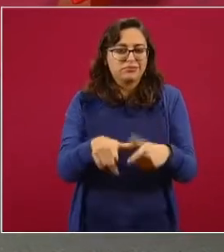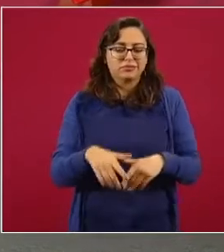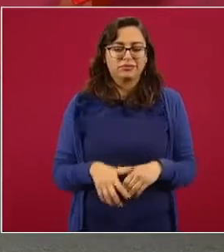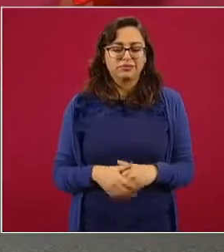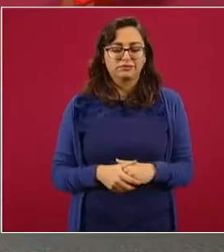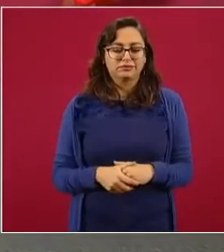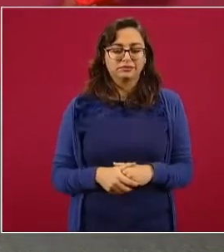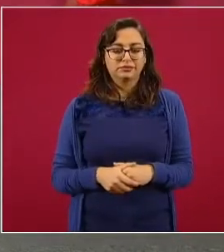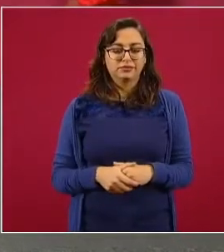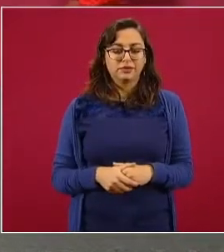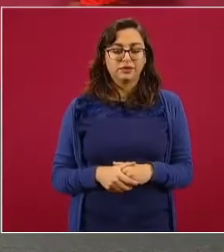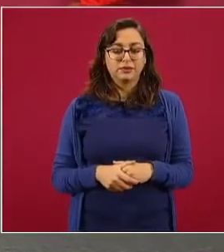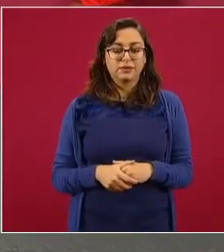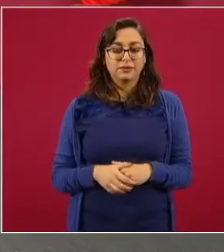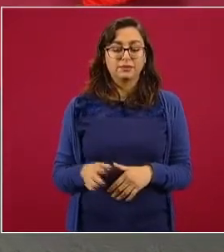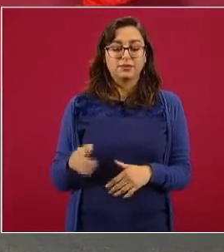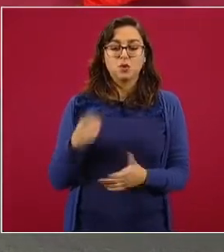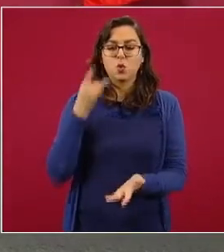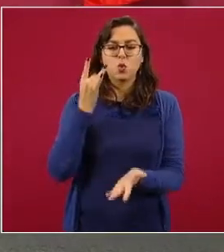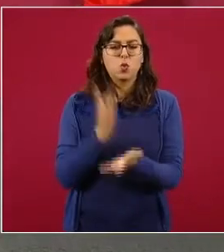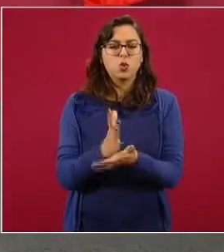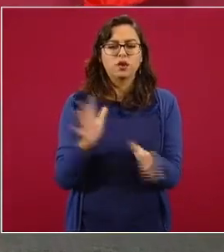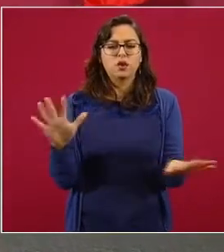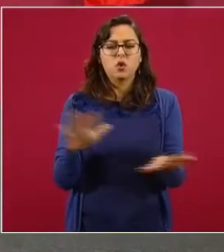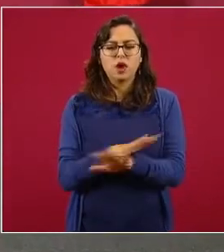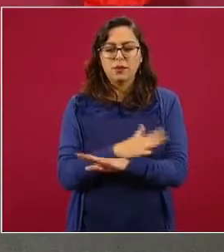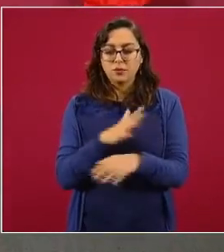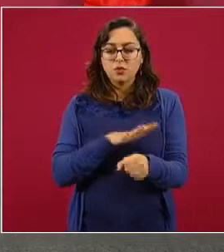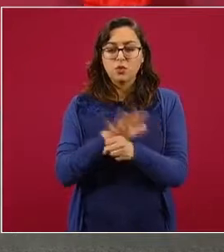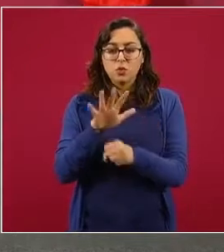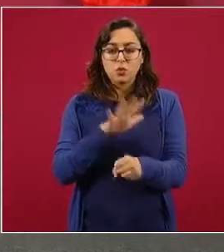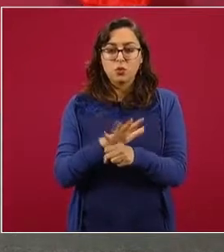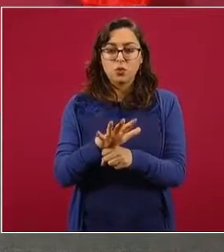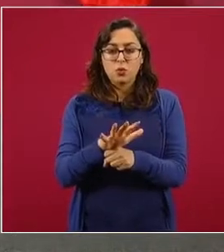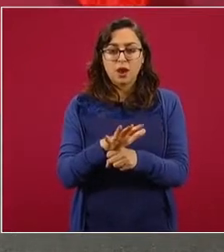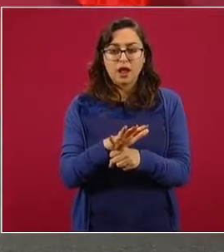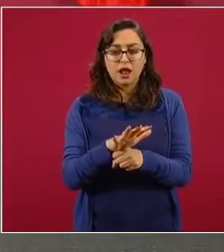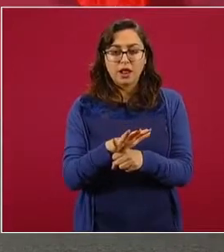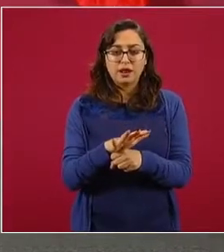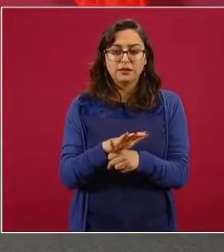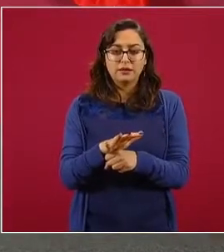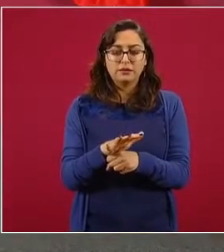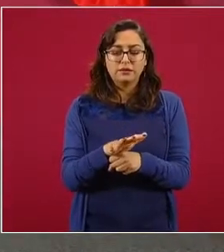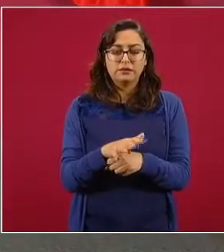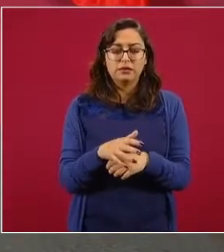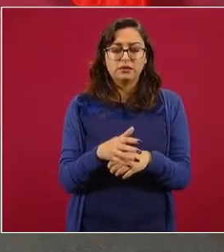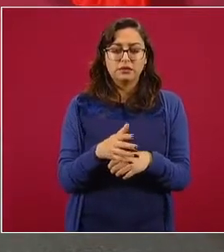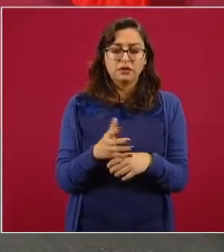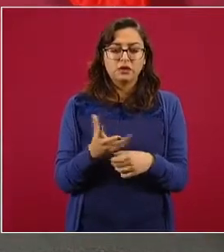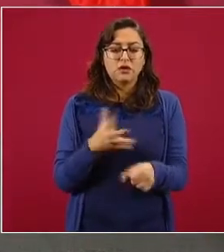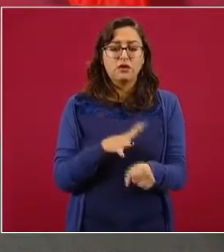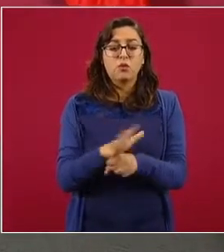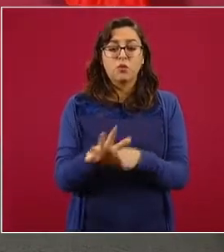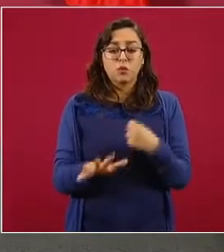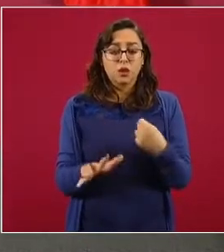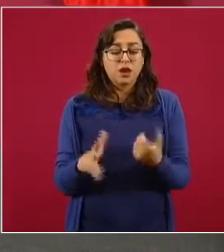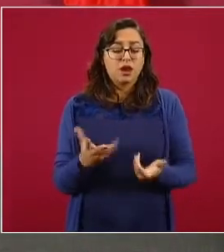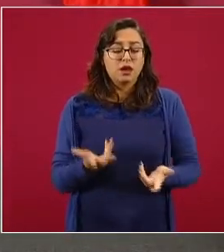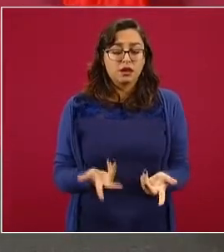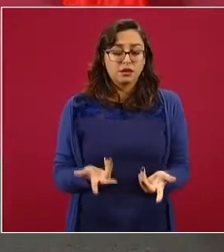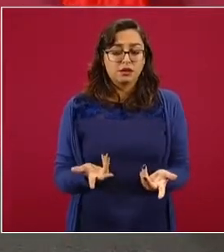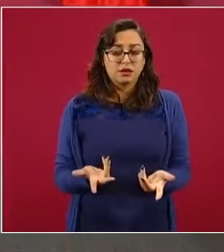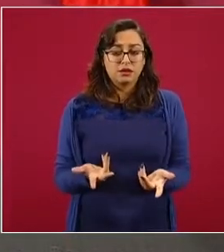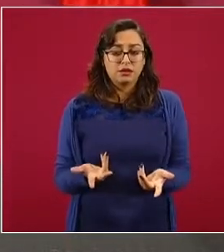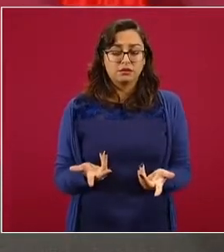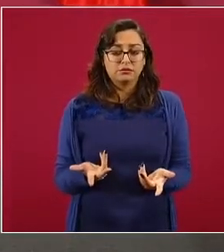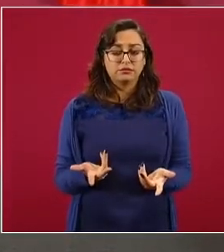Lo que no va a pasar es el que